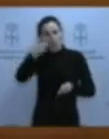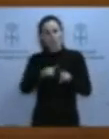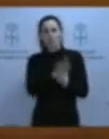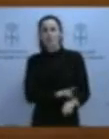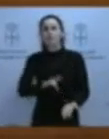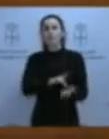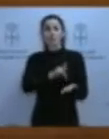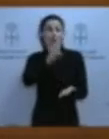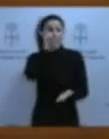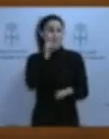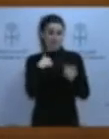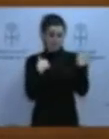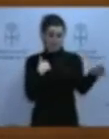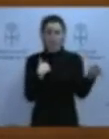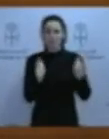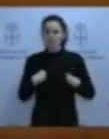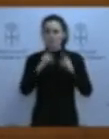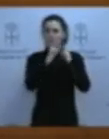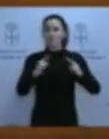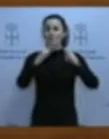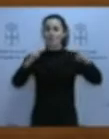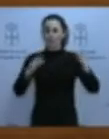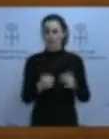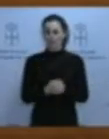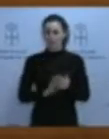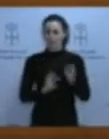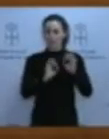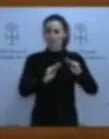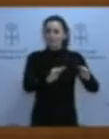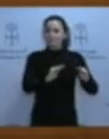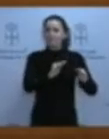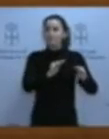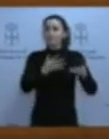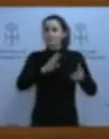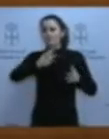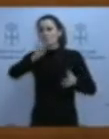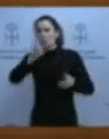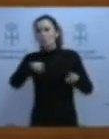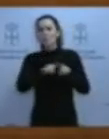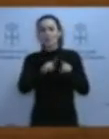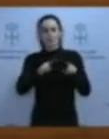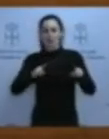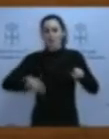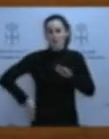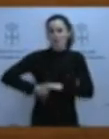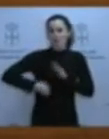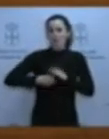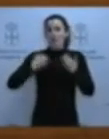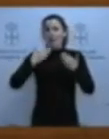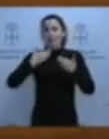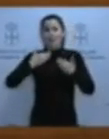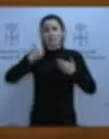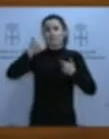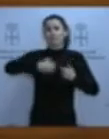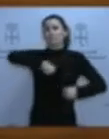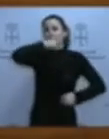la ciudad de Oviedo, el mercado del Fontán. Sin embargo, se contrastan con otros que sobreviven gracias a un puñado de paisanas y